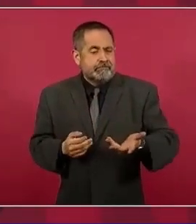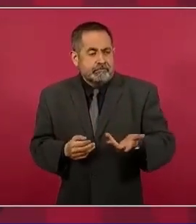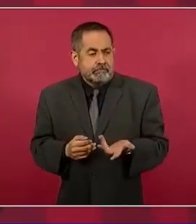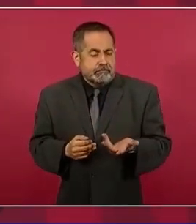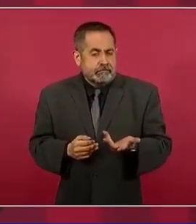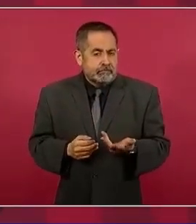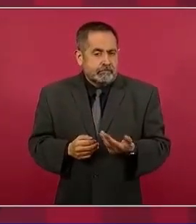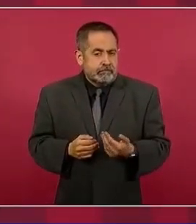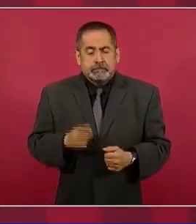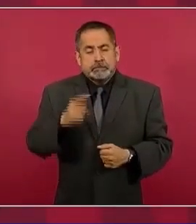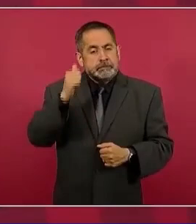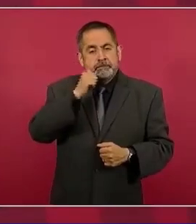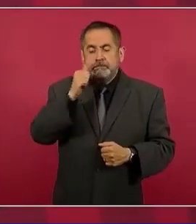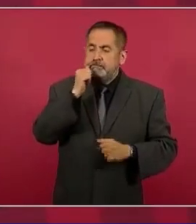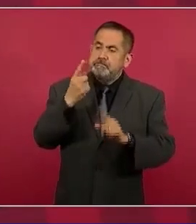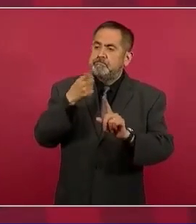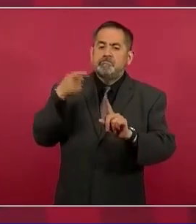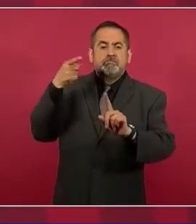están